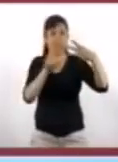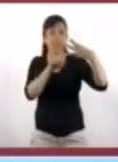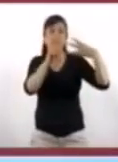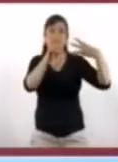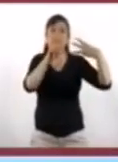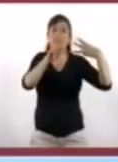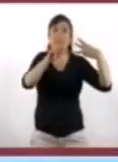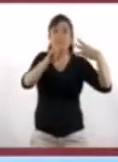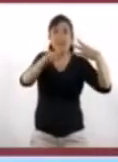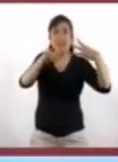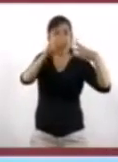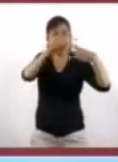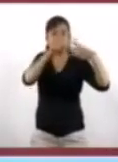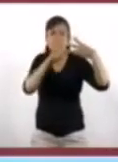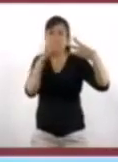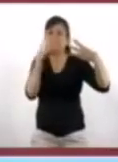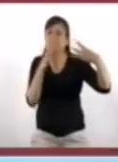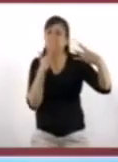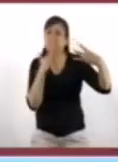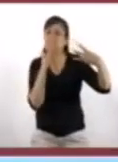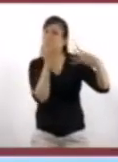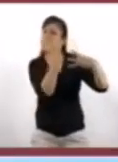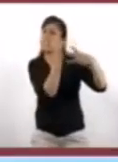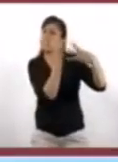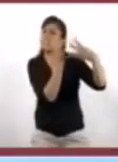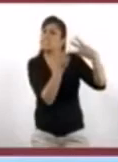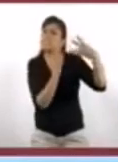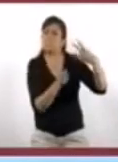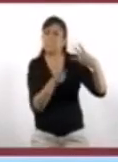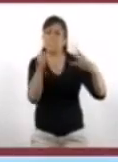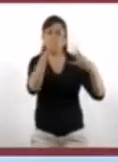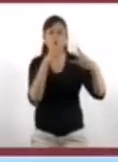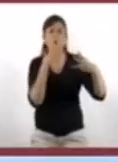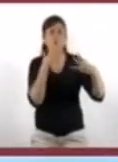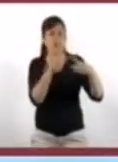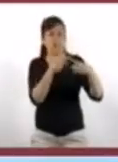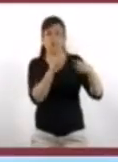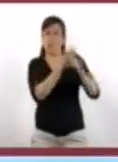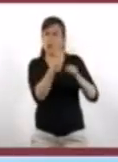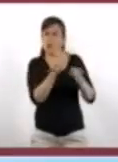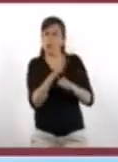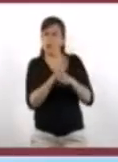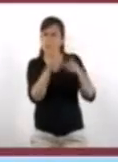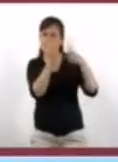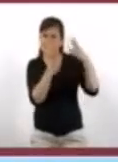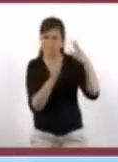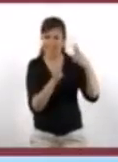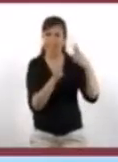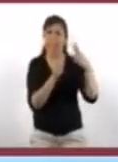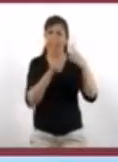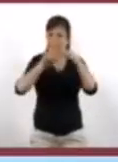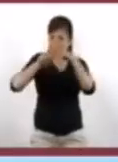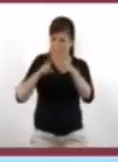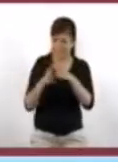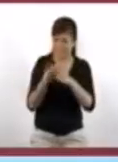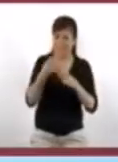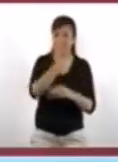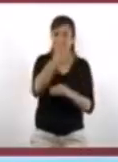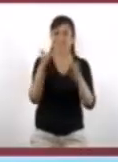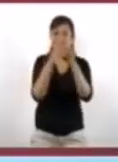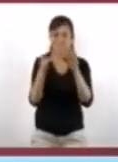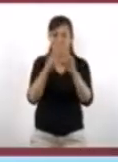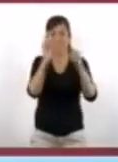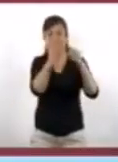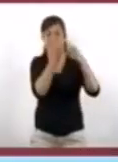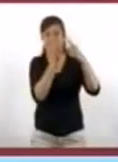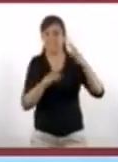mediana. Pero, ¿para qué sirven? ¿Cuándo tenemos que usar cada una? Comencemos conociendo las